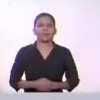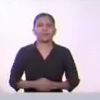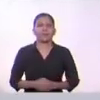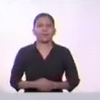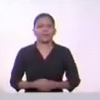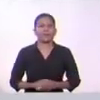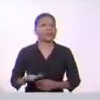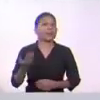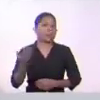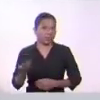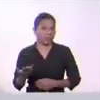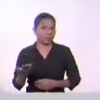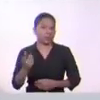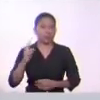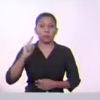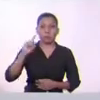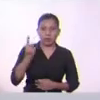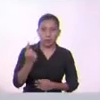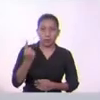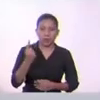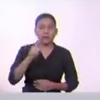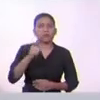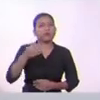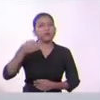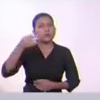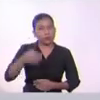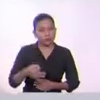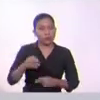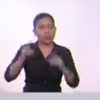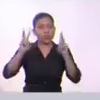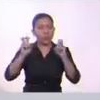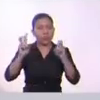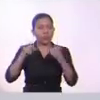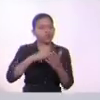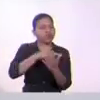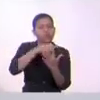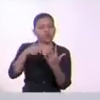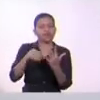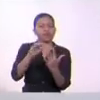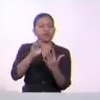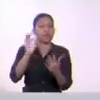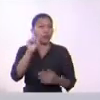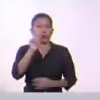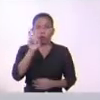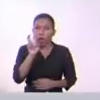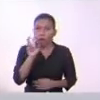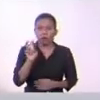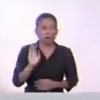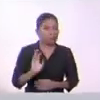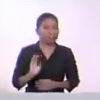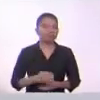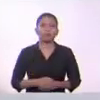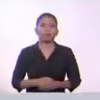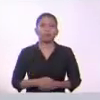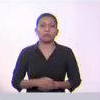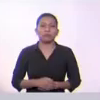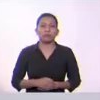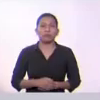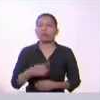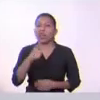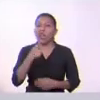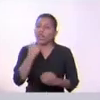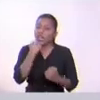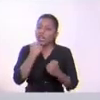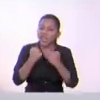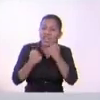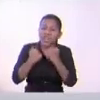ello, debes primero seleccionar un tema que sea de tu interés, para que así no te aburras